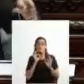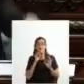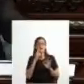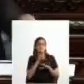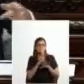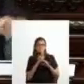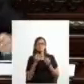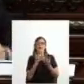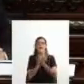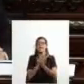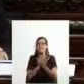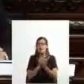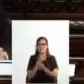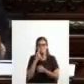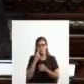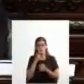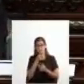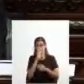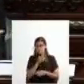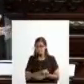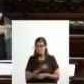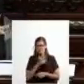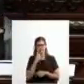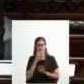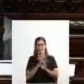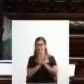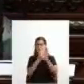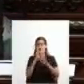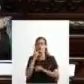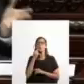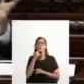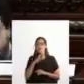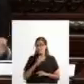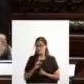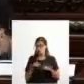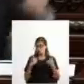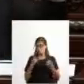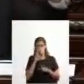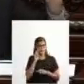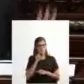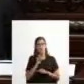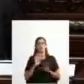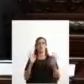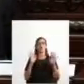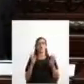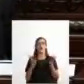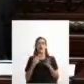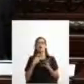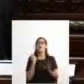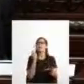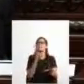fiscal es por ANCAP. Se ve claramente los números que tenemos nosotros y que ven ustedes. No. Estamos